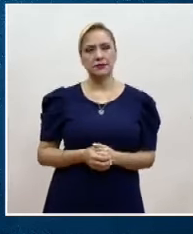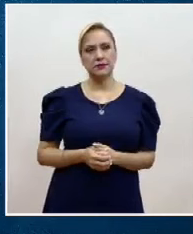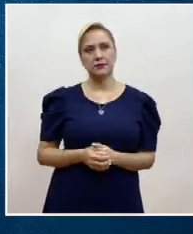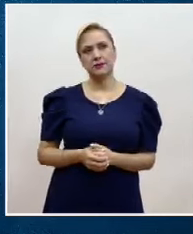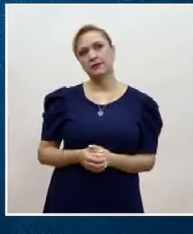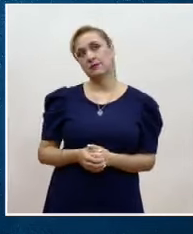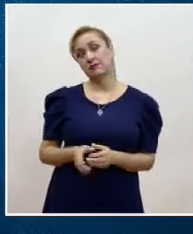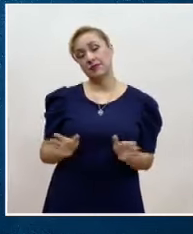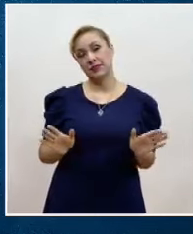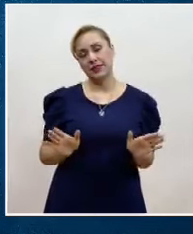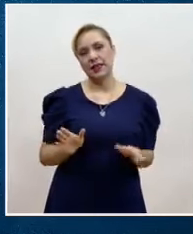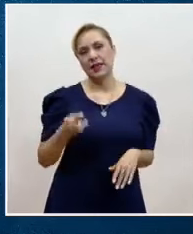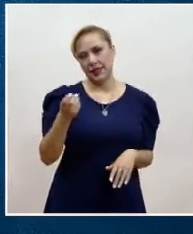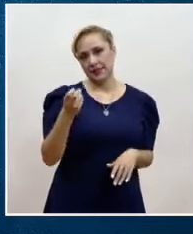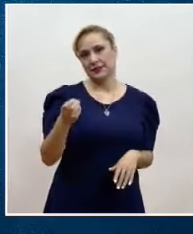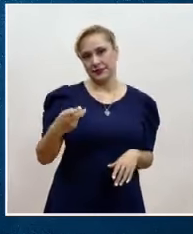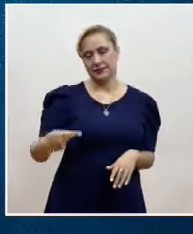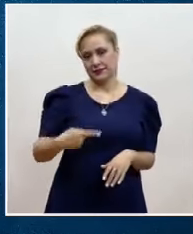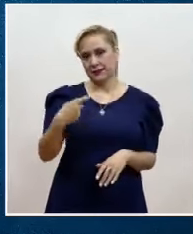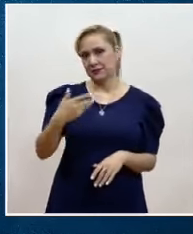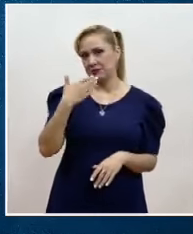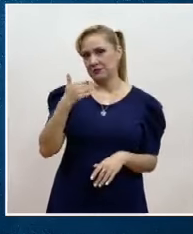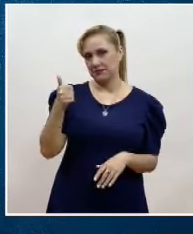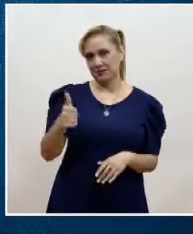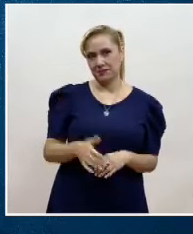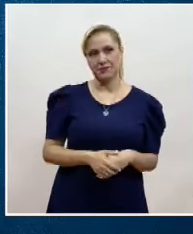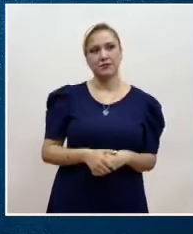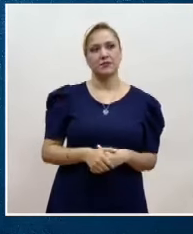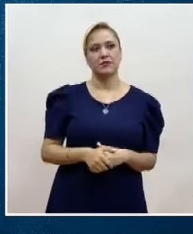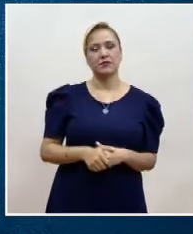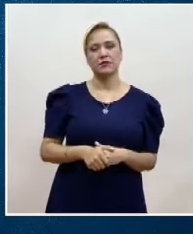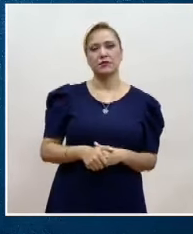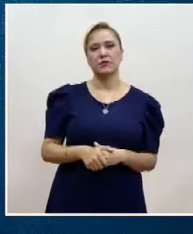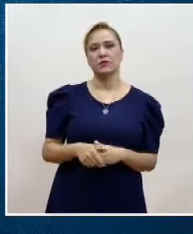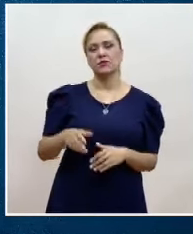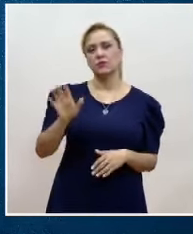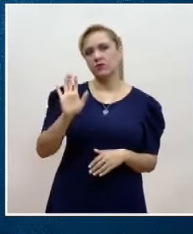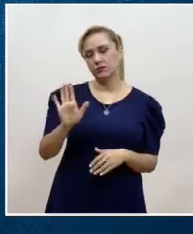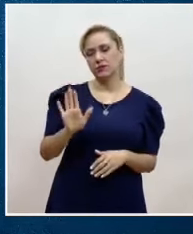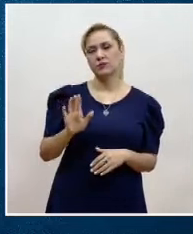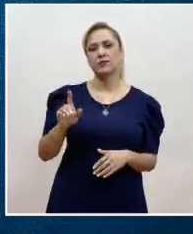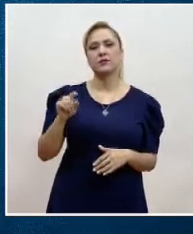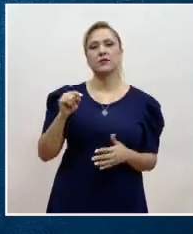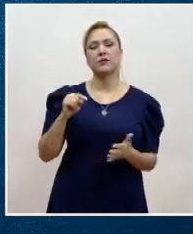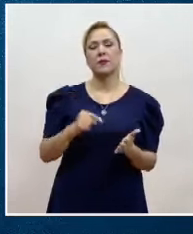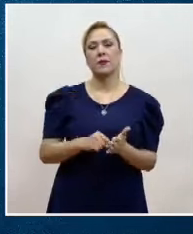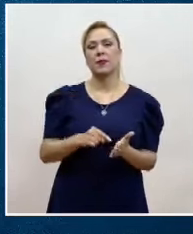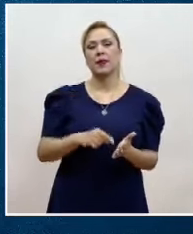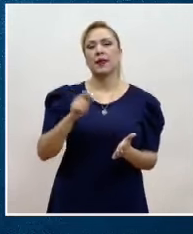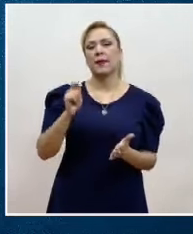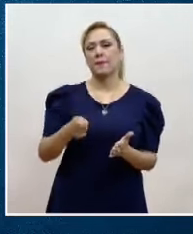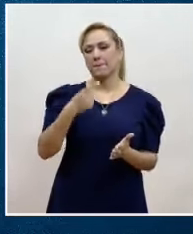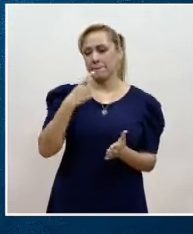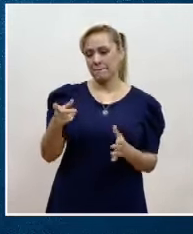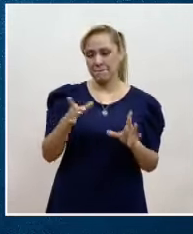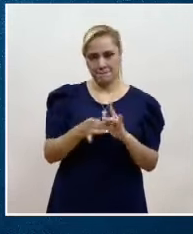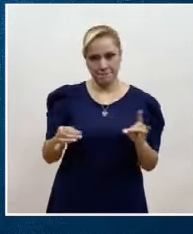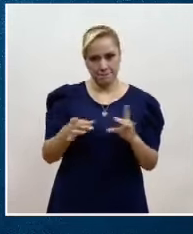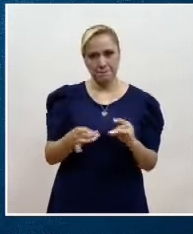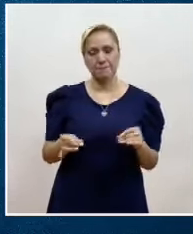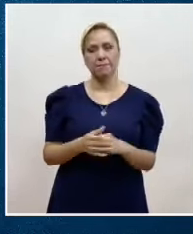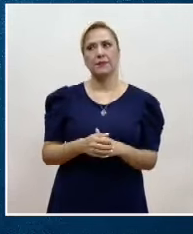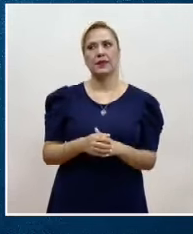Pues sí, fíjate, esa es una buena pregunta y creo que, o sea, podríamos abundar en los principios a partir justo de la pregunta que acabas de hacer,